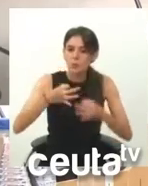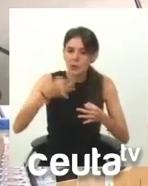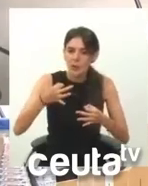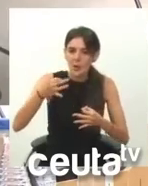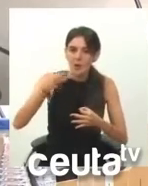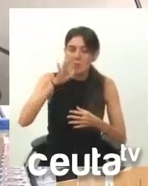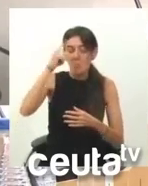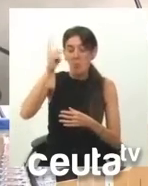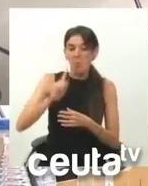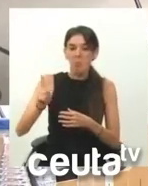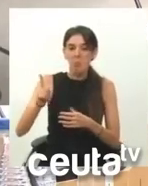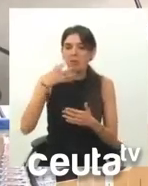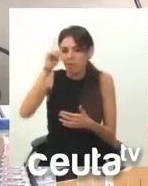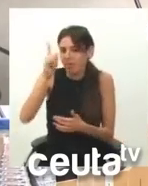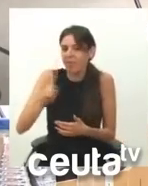bah! El otro claro, si es un iletrado.